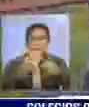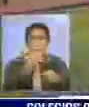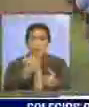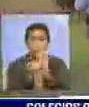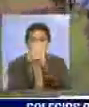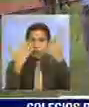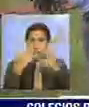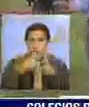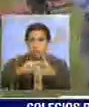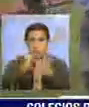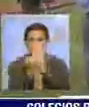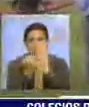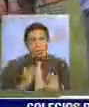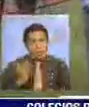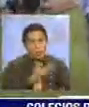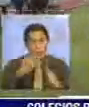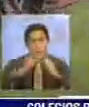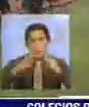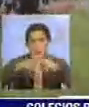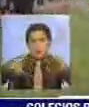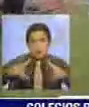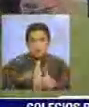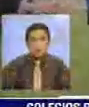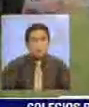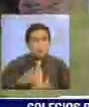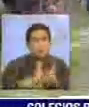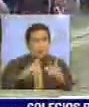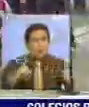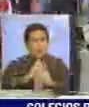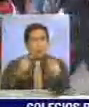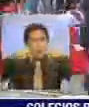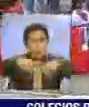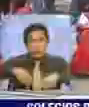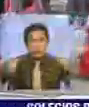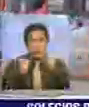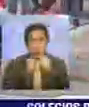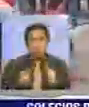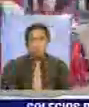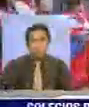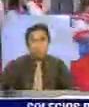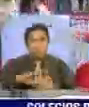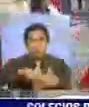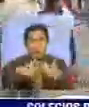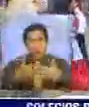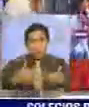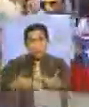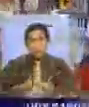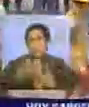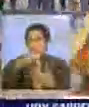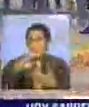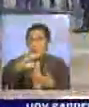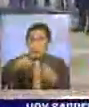a esta, nuestra casa grande, que se encuentra aquí con todo el proceso desde